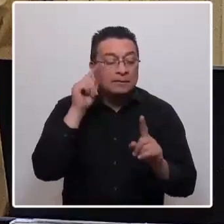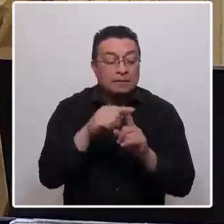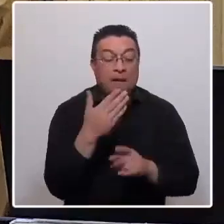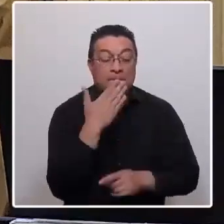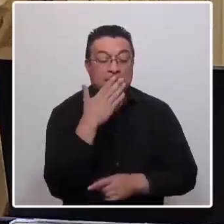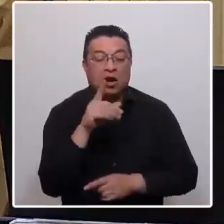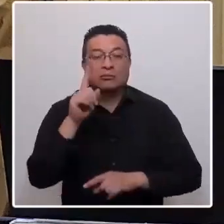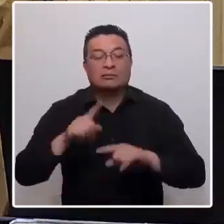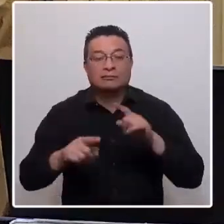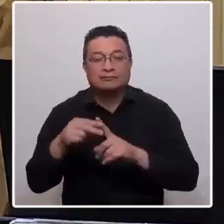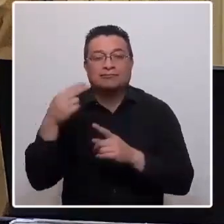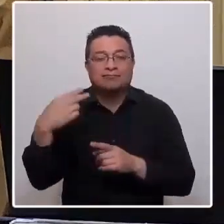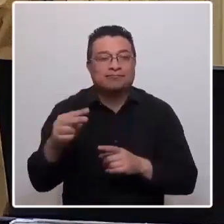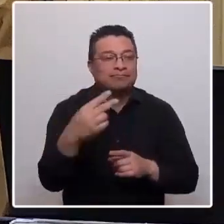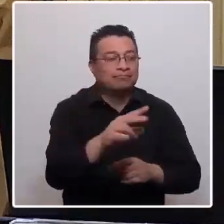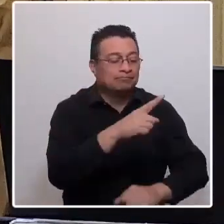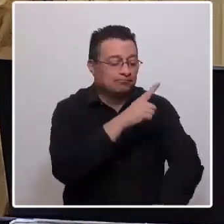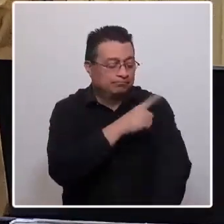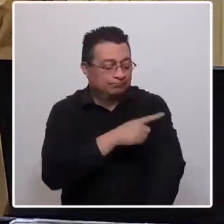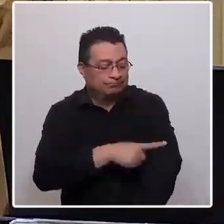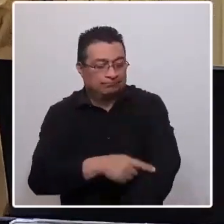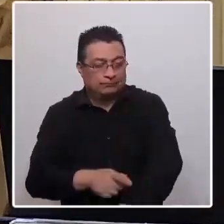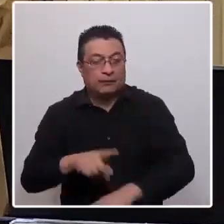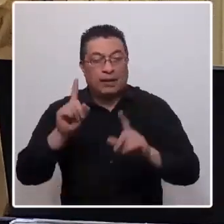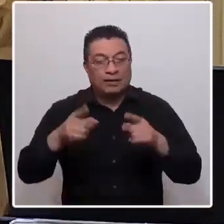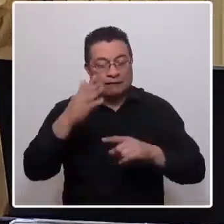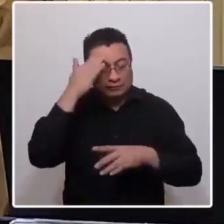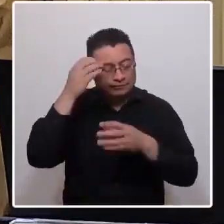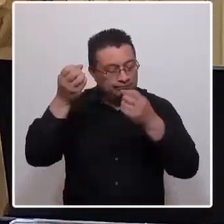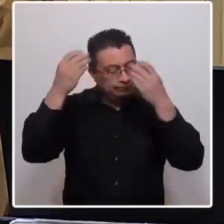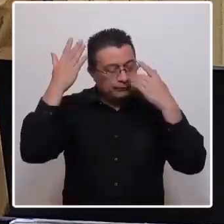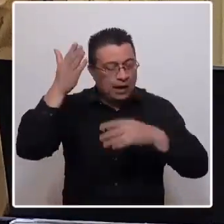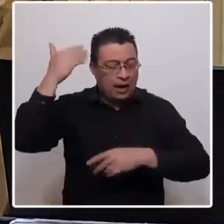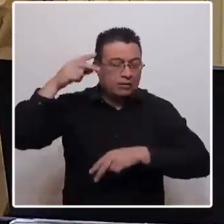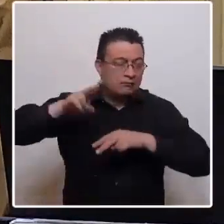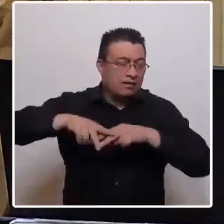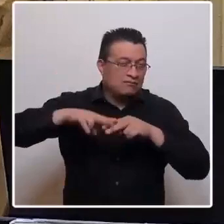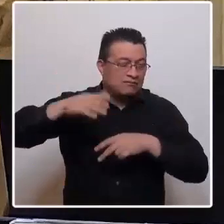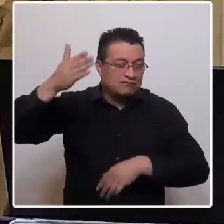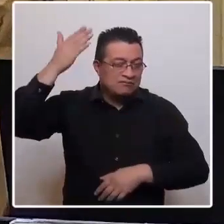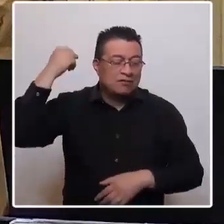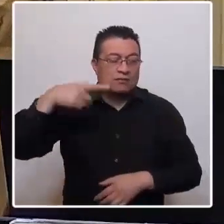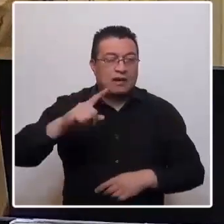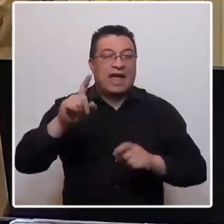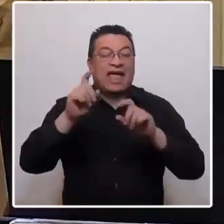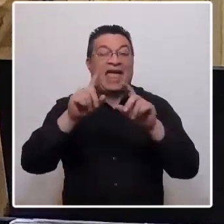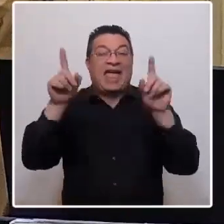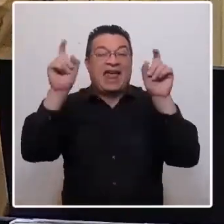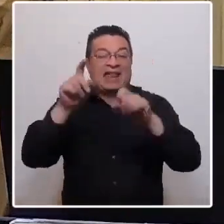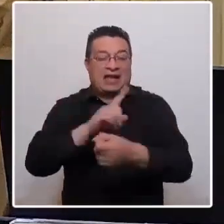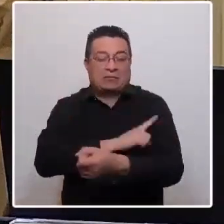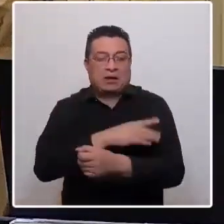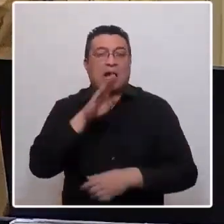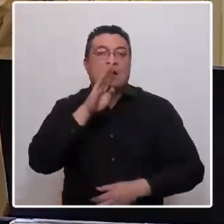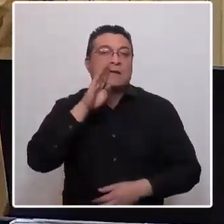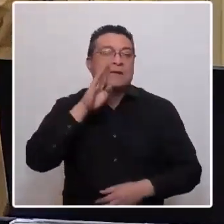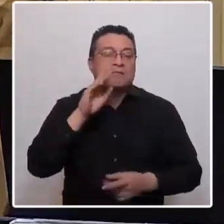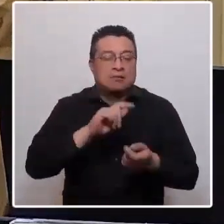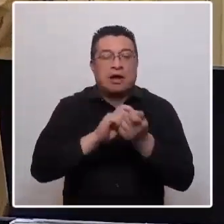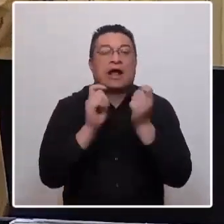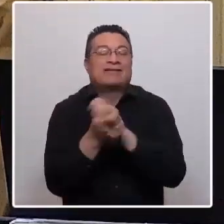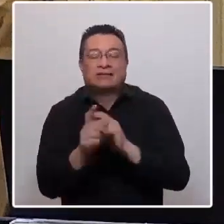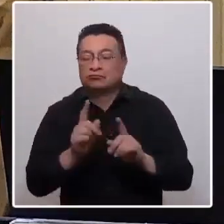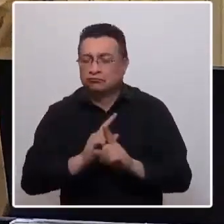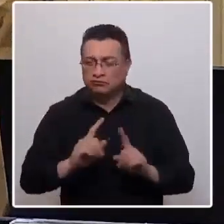territorio y población. Debemos dejar atrás los paradigmas del siglo pasado, en el que se creyó que la energía renovable era limpia o al revés.